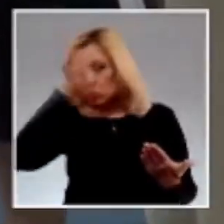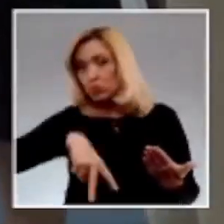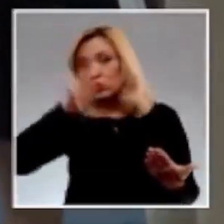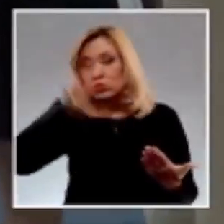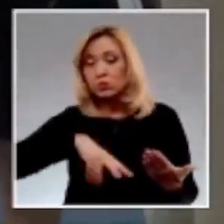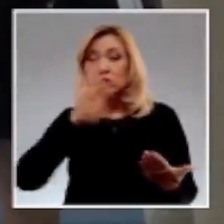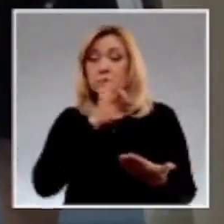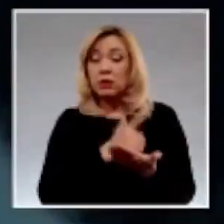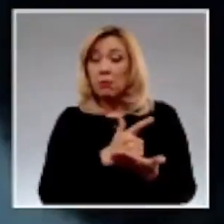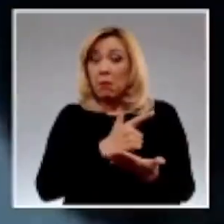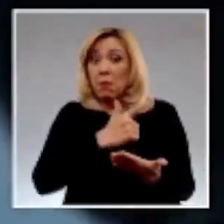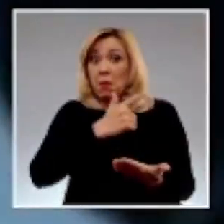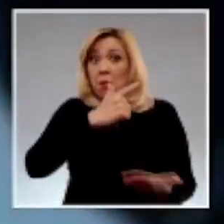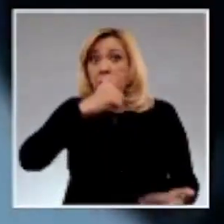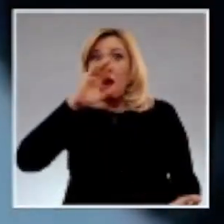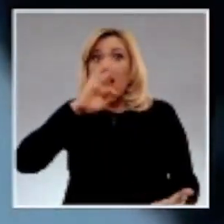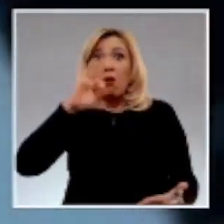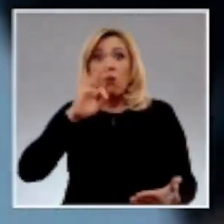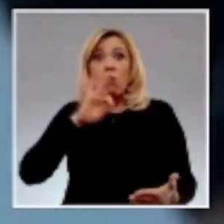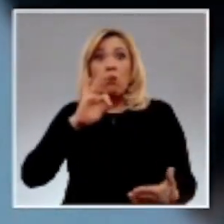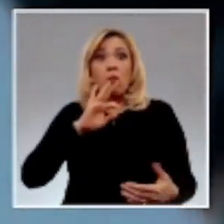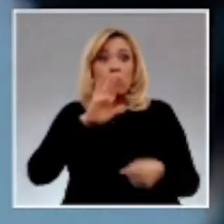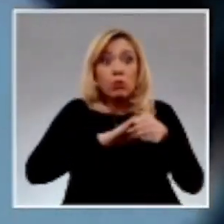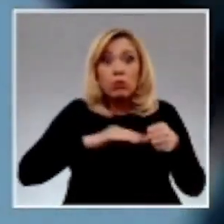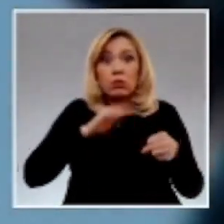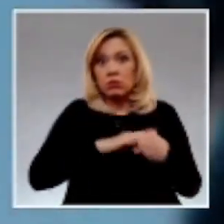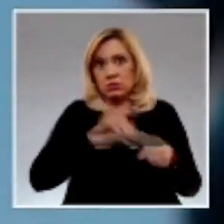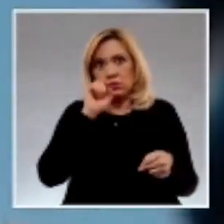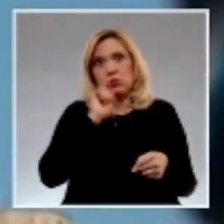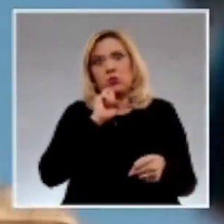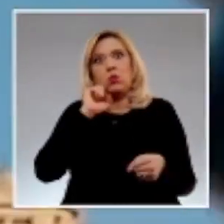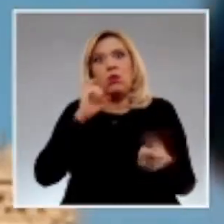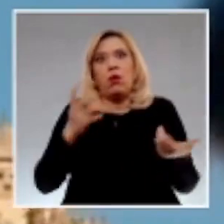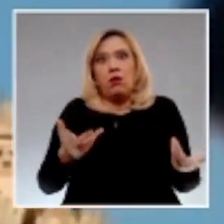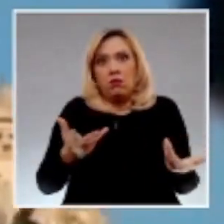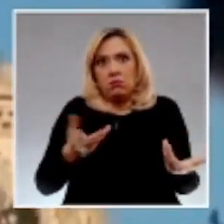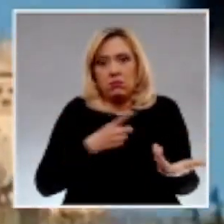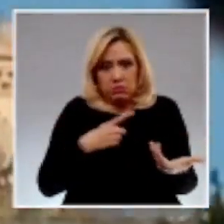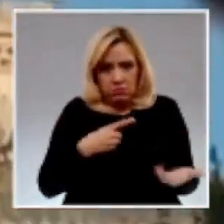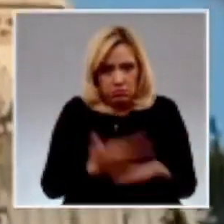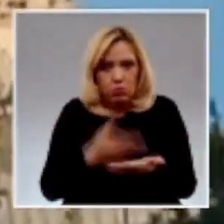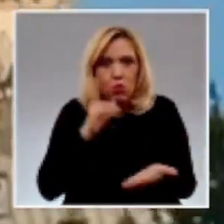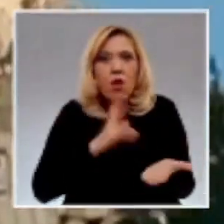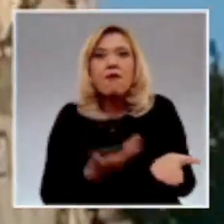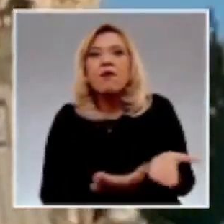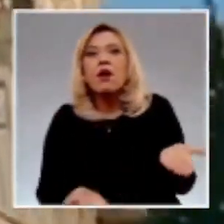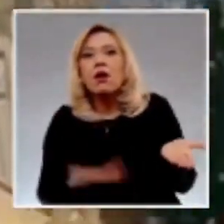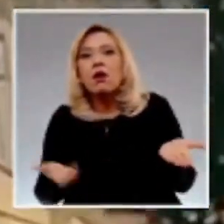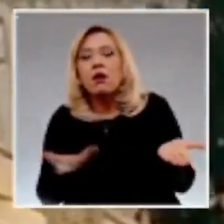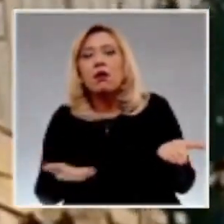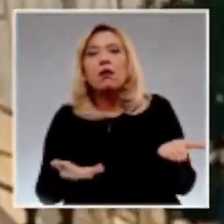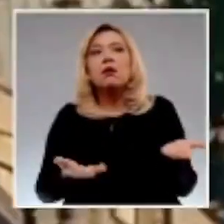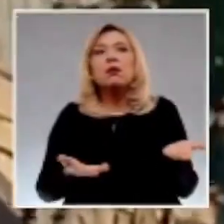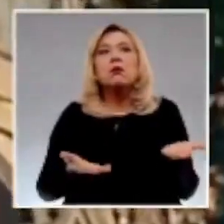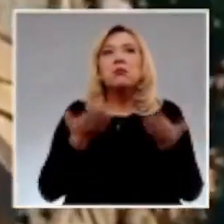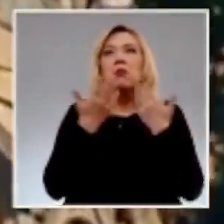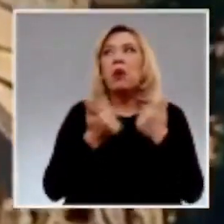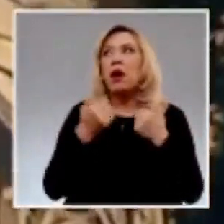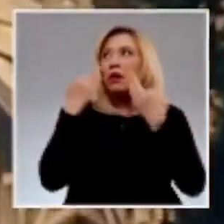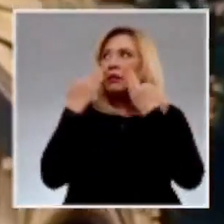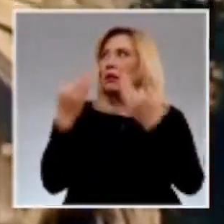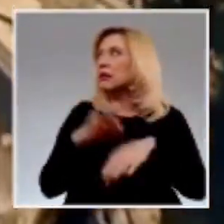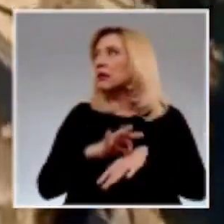sólida debe ser esta base. Sin embargo, en el caso concreto, los actos denunciados se cometieron sin testigos y la ausencia de una